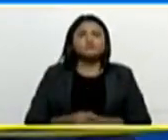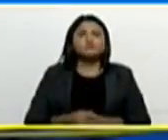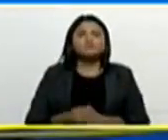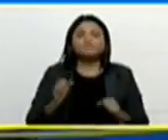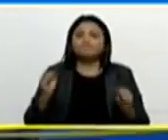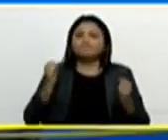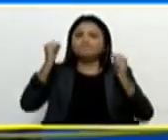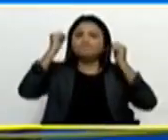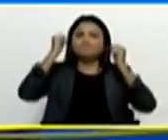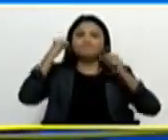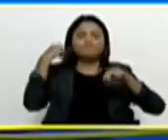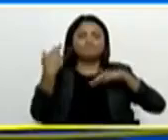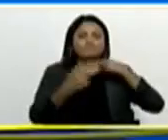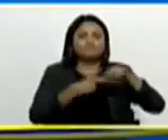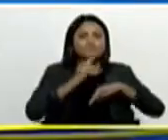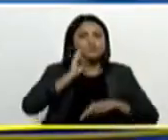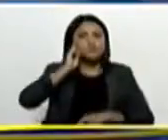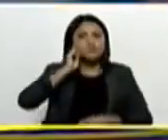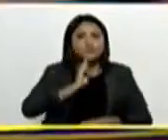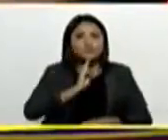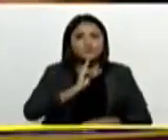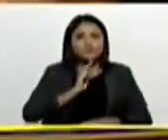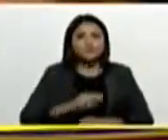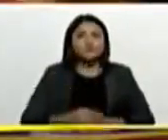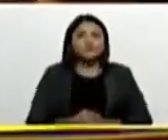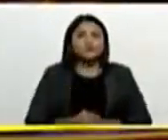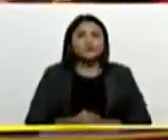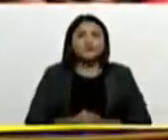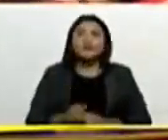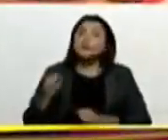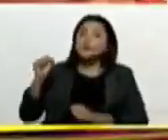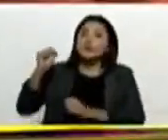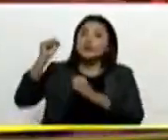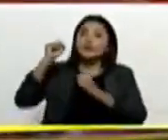la revolución bolivariana!